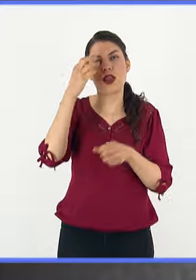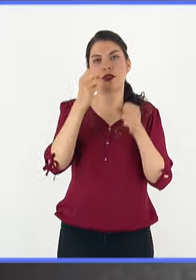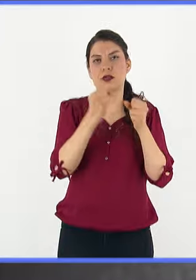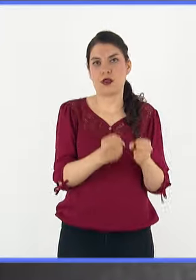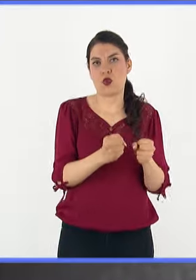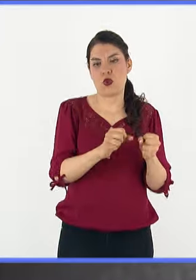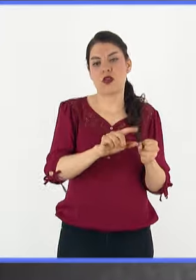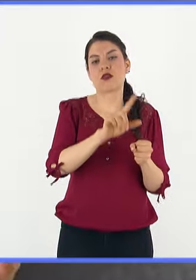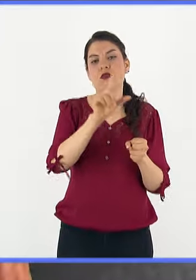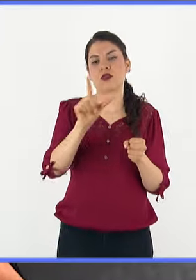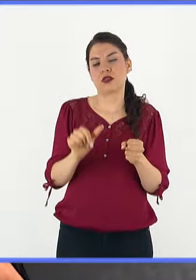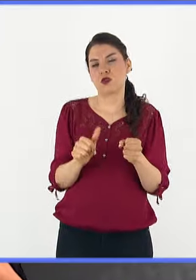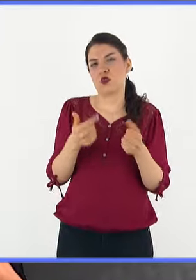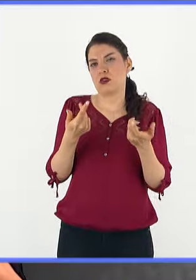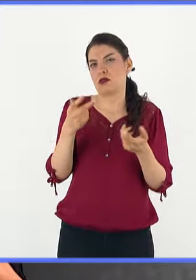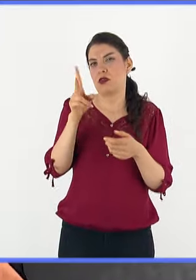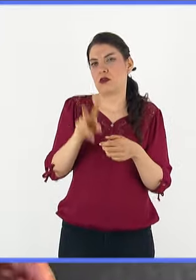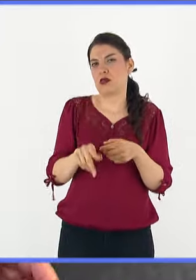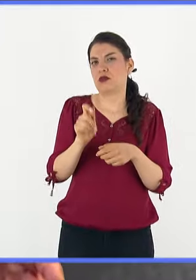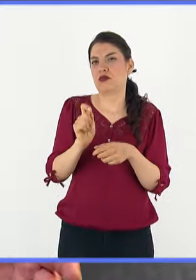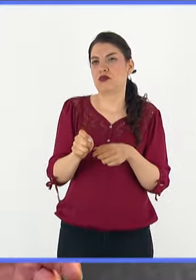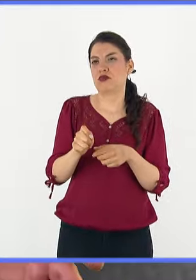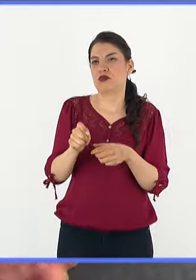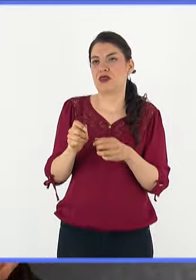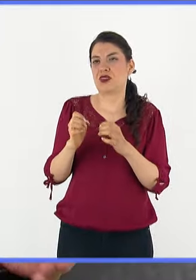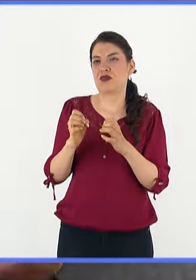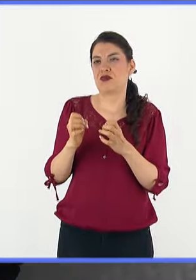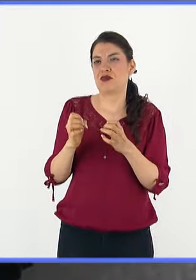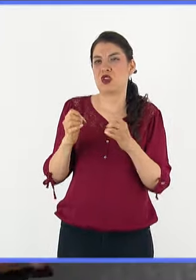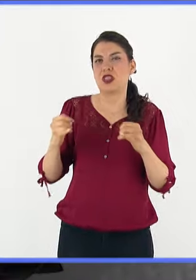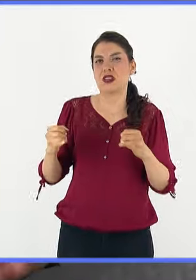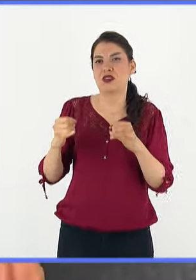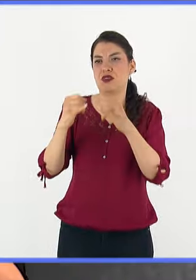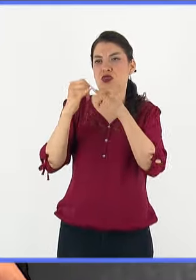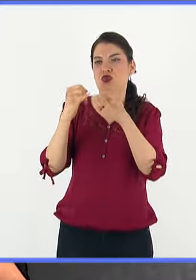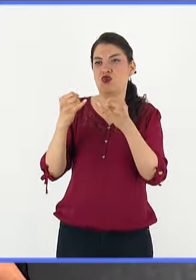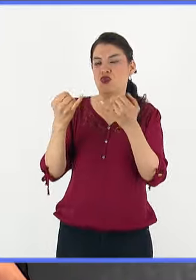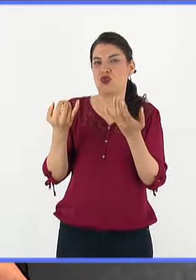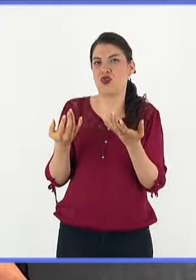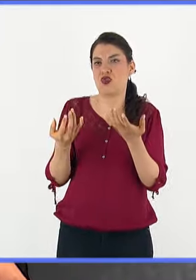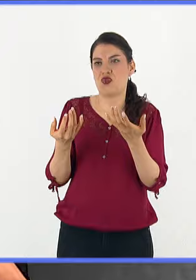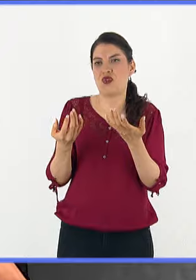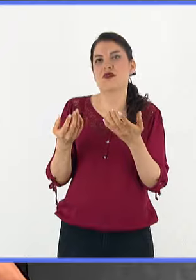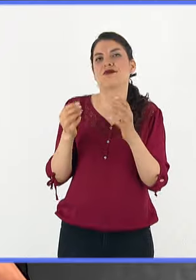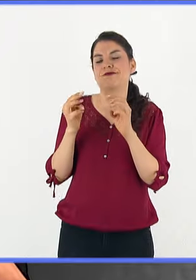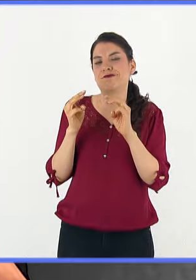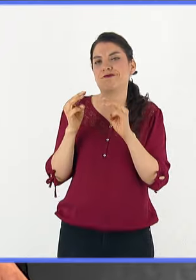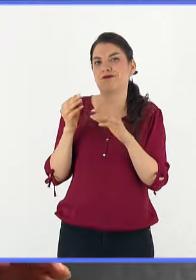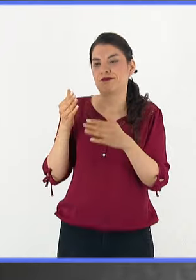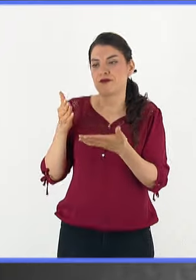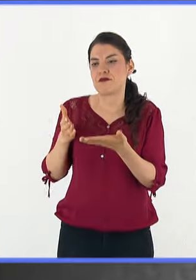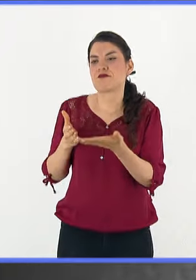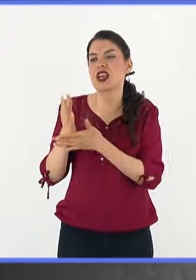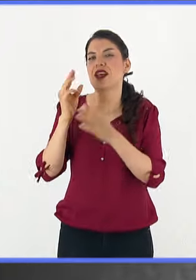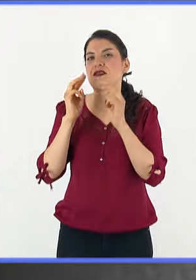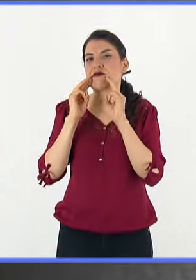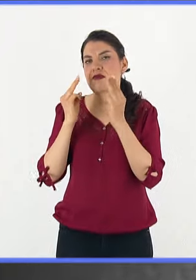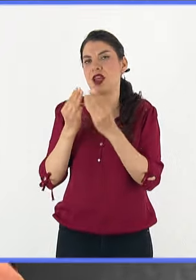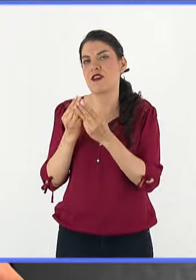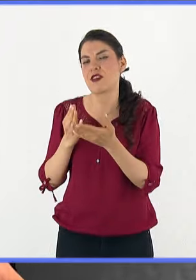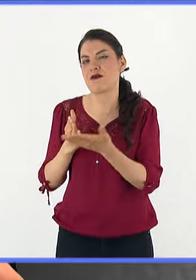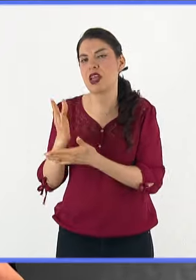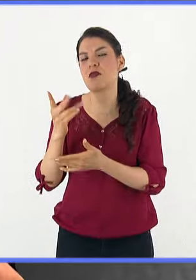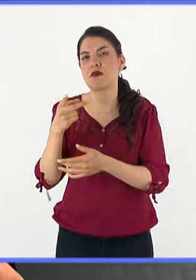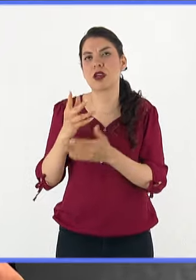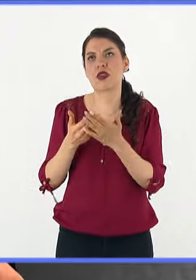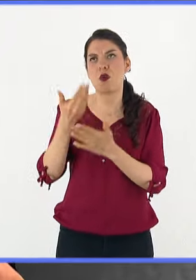sería Lamentablemente una corporación putrefacta carcomida por el narcotráfico y la corrupción pero originalmente era